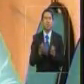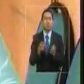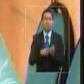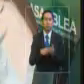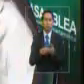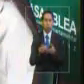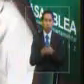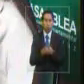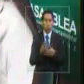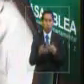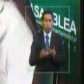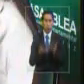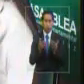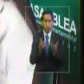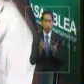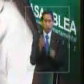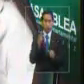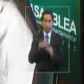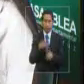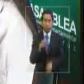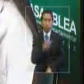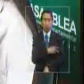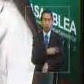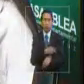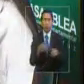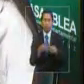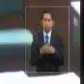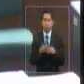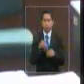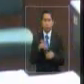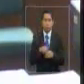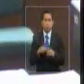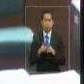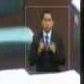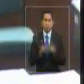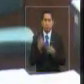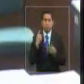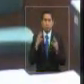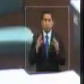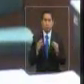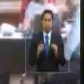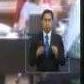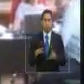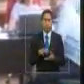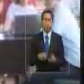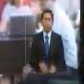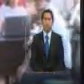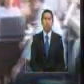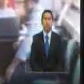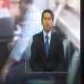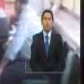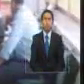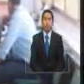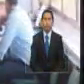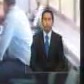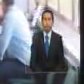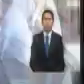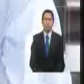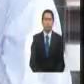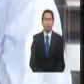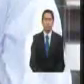su documentación para postular como vocales al Tribunal Electoral Departamental.